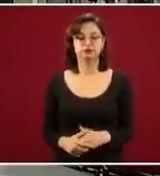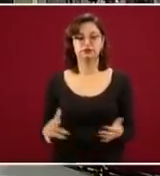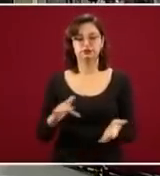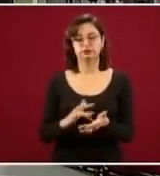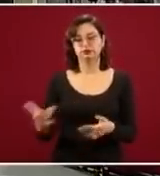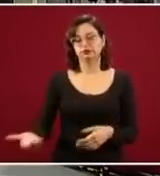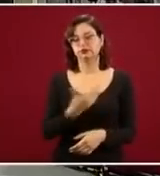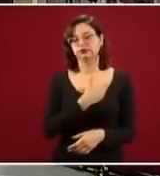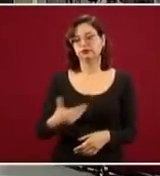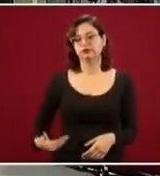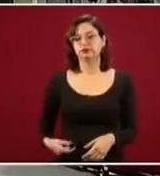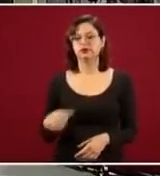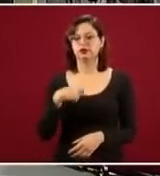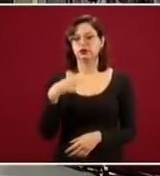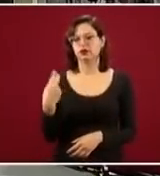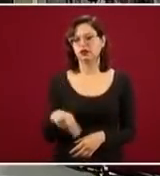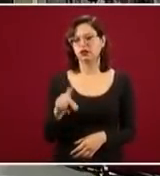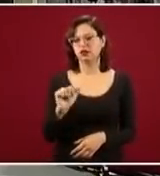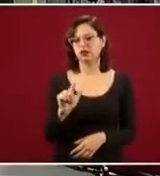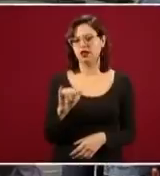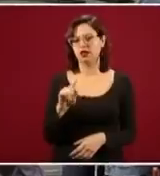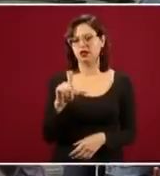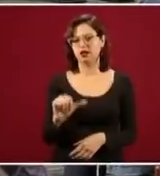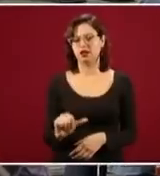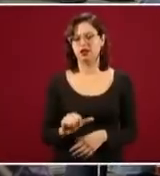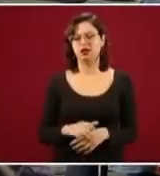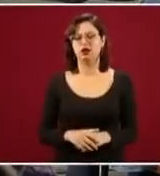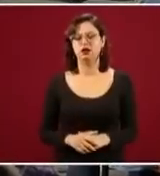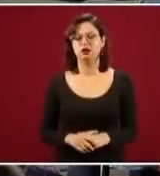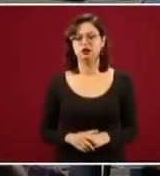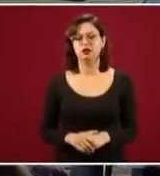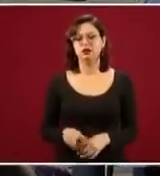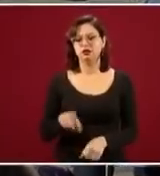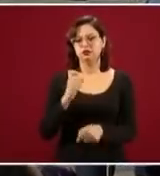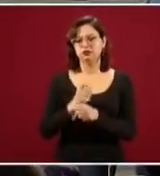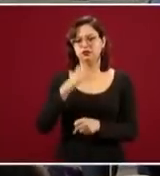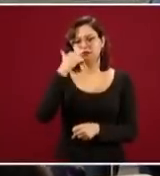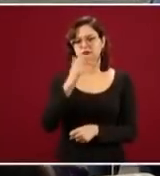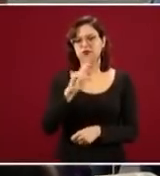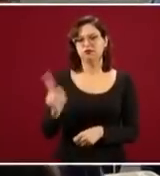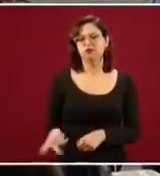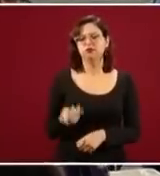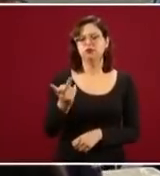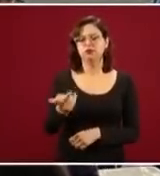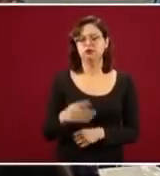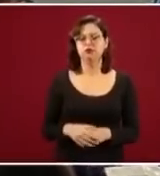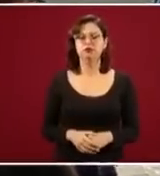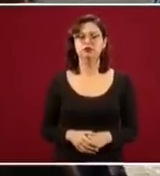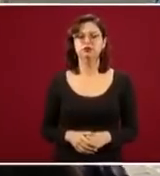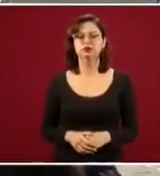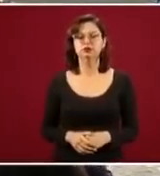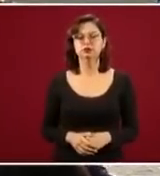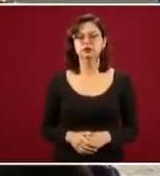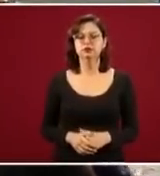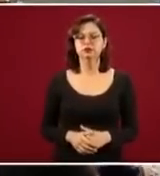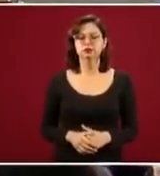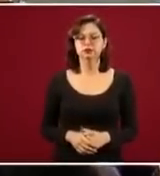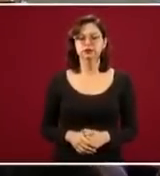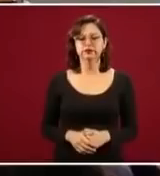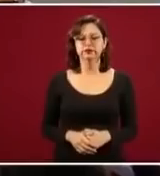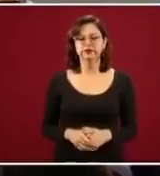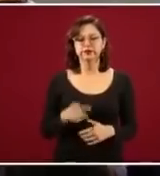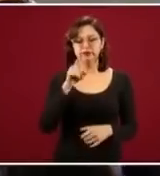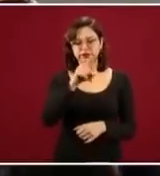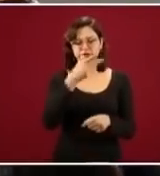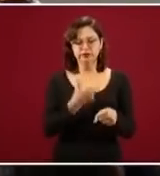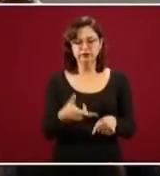Buen día, Dalia Escobar, corresponsal de Tiempo.tv. Primero preguntarle si en el tema de la investigación que están haciendo por la situación del